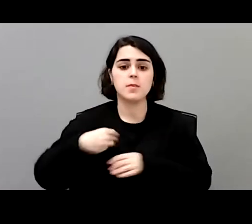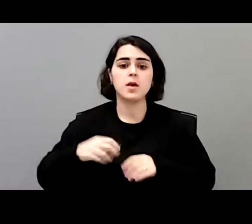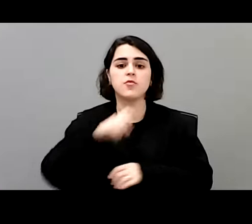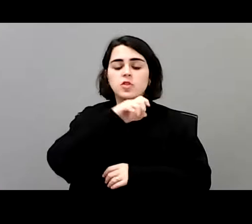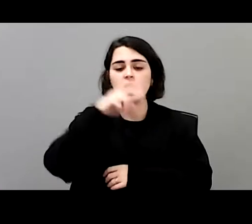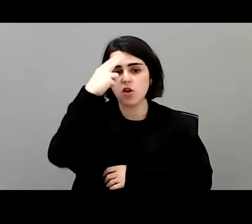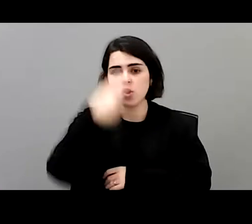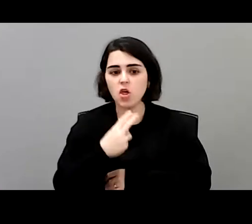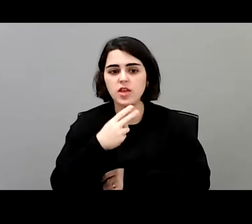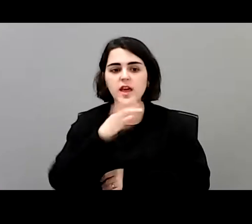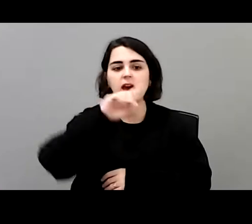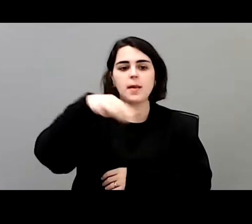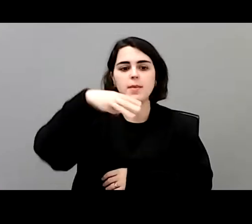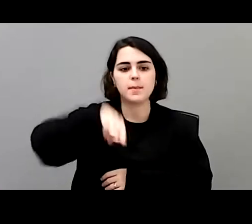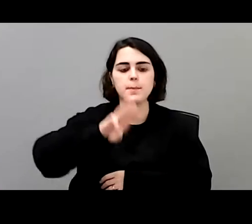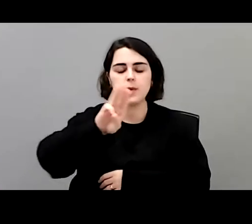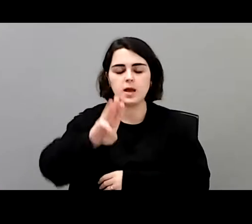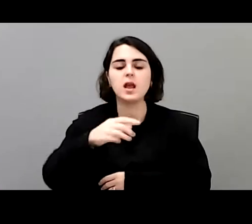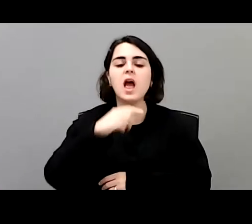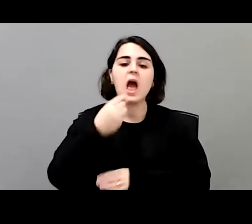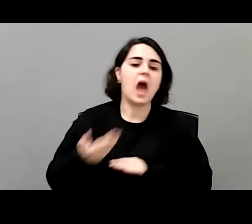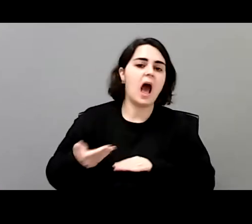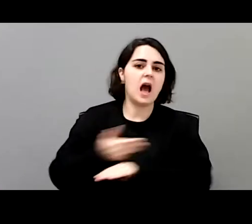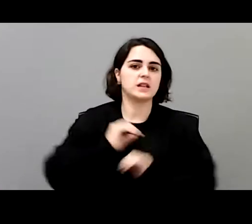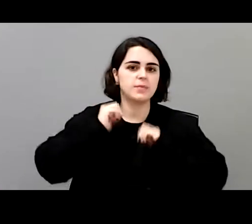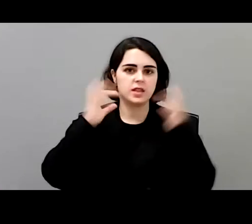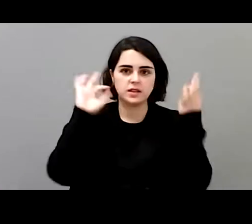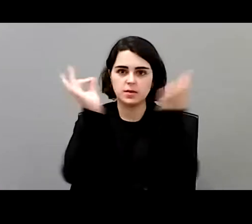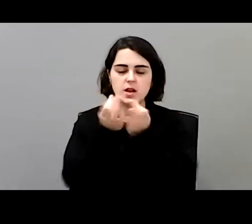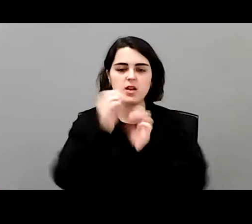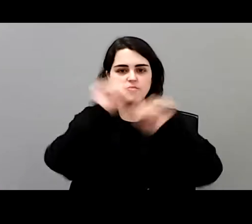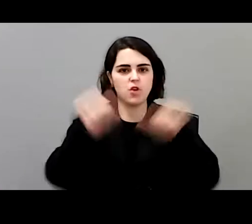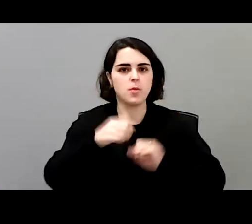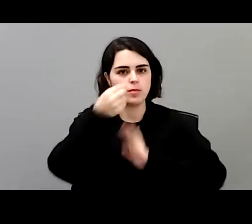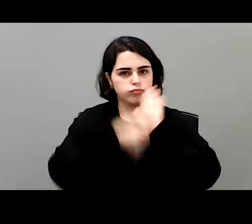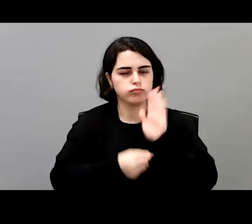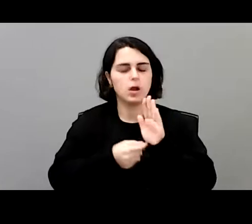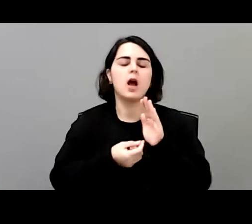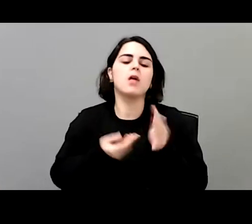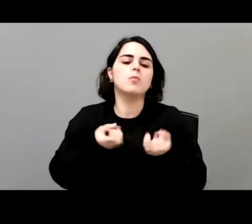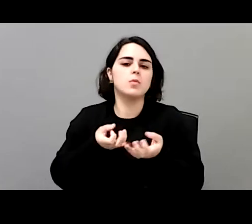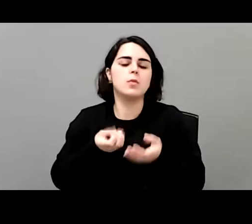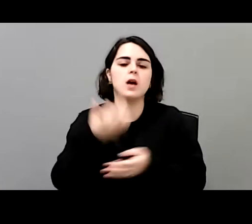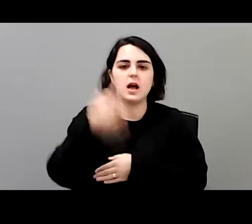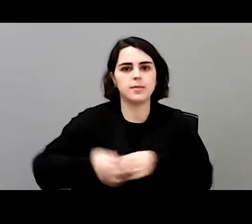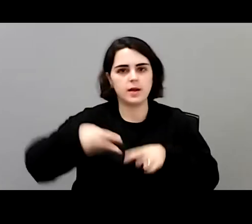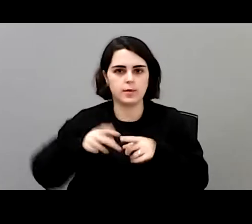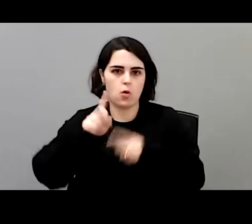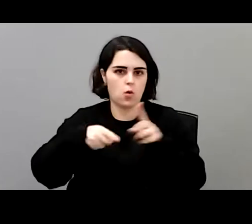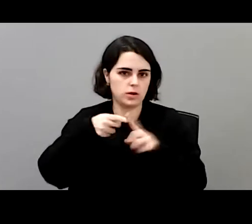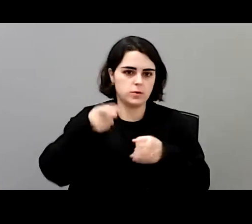unas indicaciones sobre cómo se va a desarrollar el mismo y las herramientas existentes que tenéis para vuestra